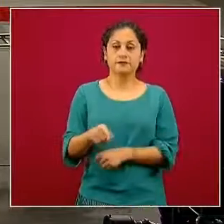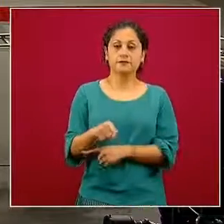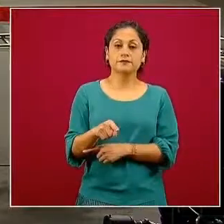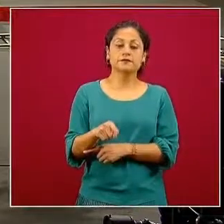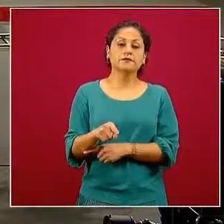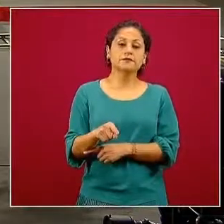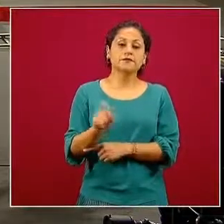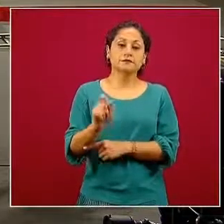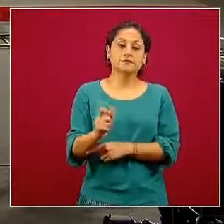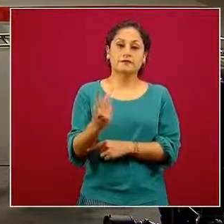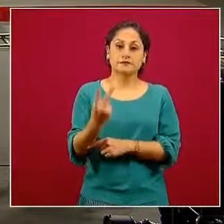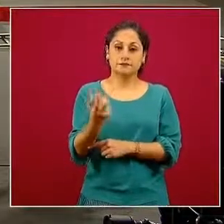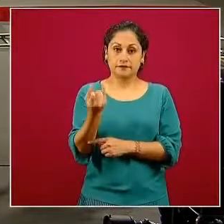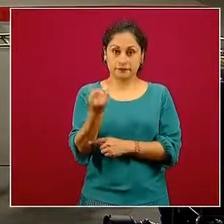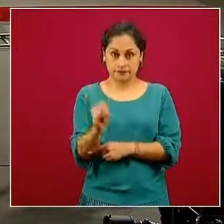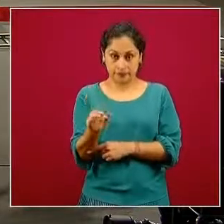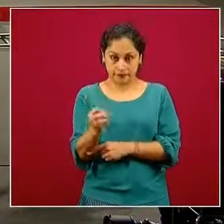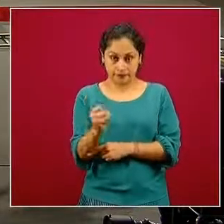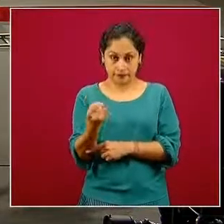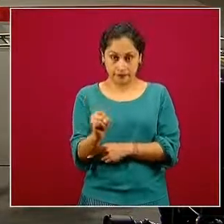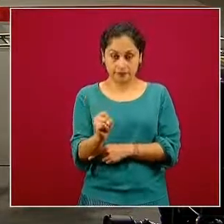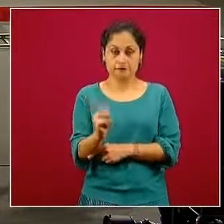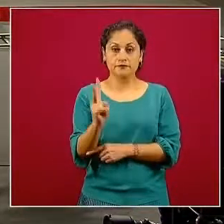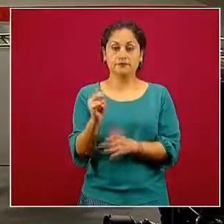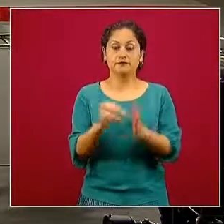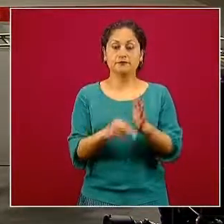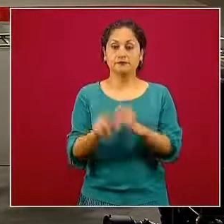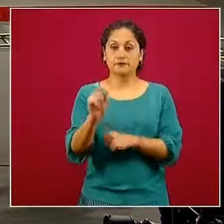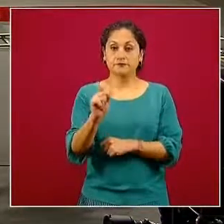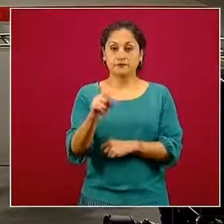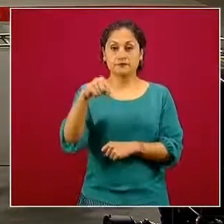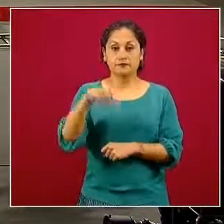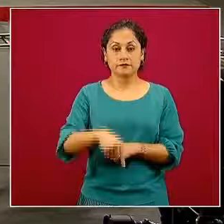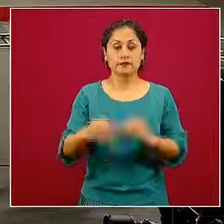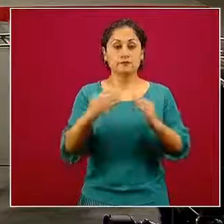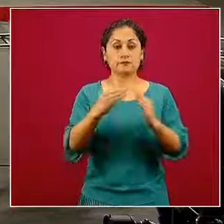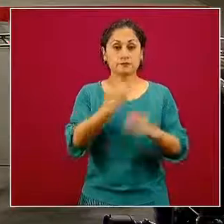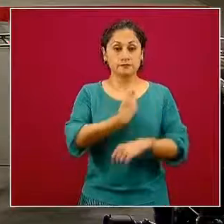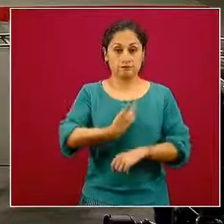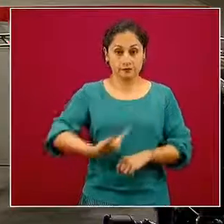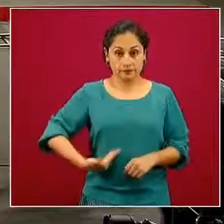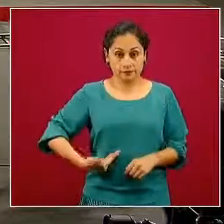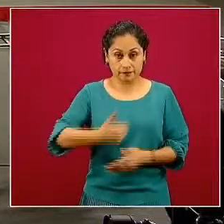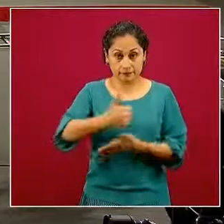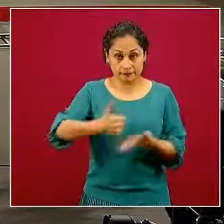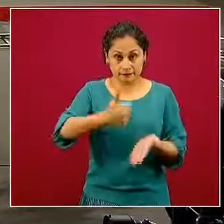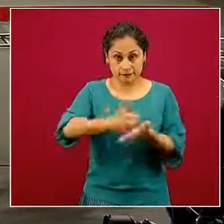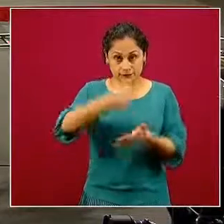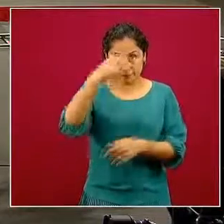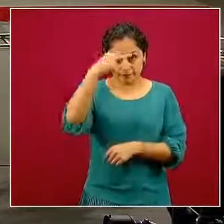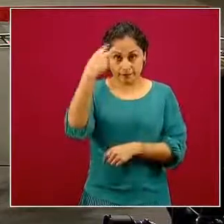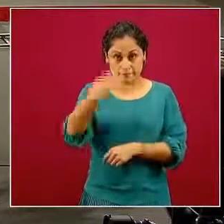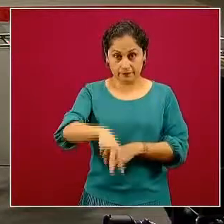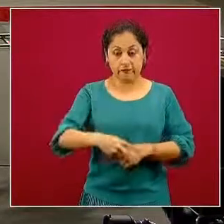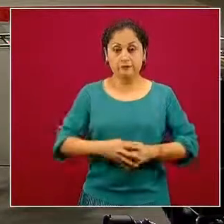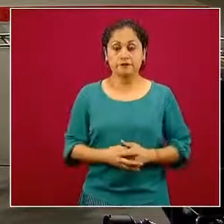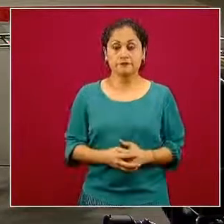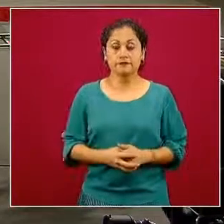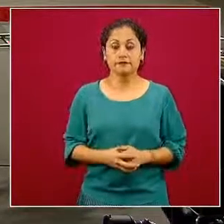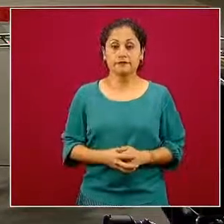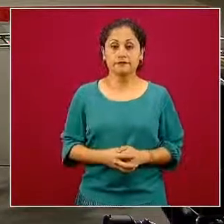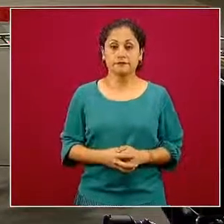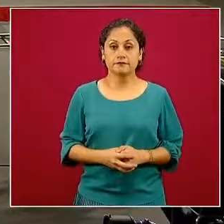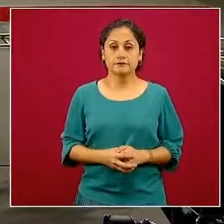junio de 2020. Estamos en el Palacio Nacional de la Ciudad de México, Palacio Nacional de